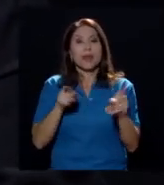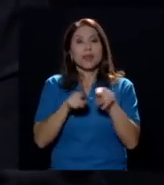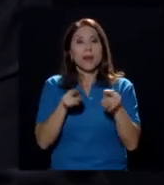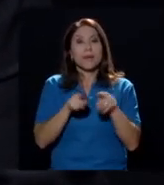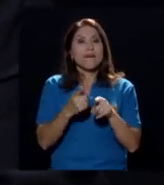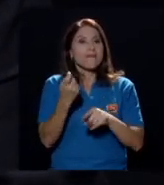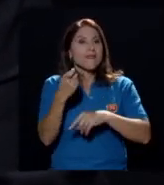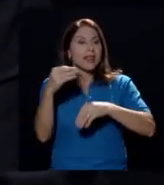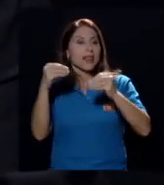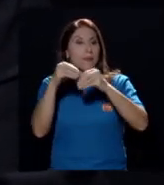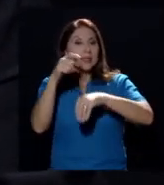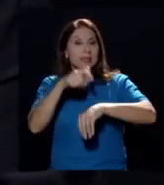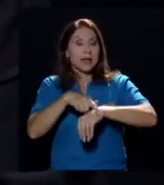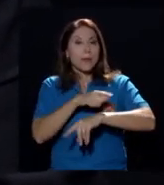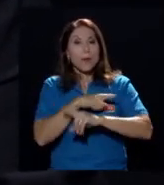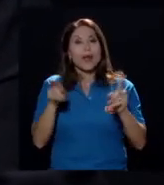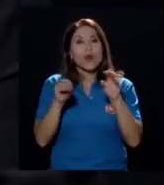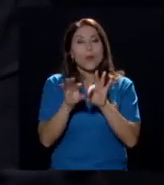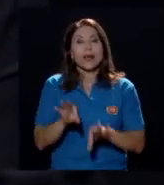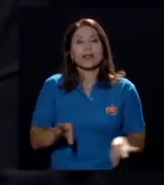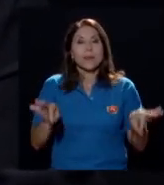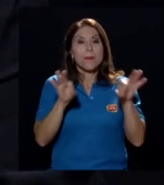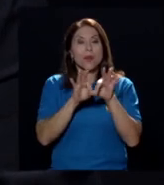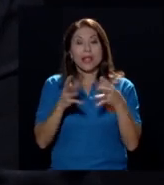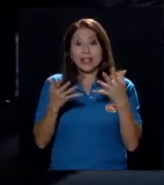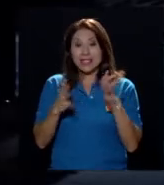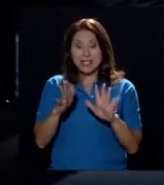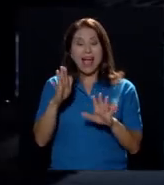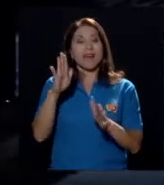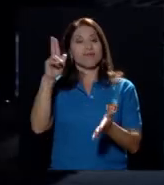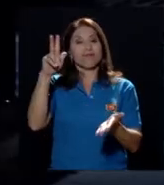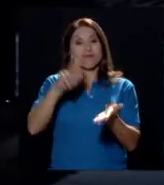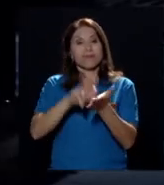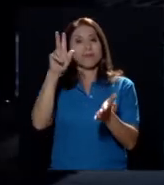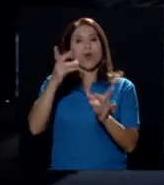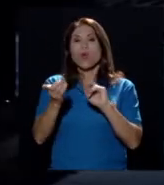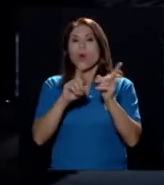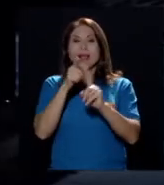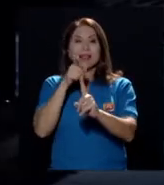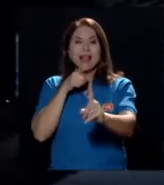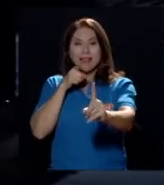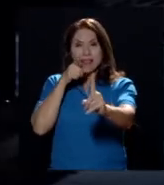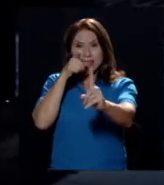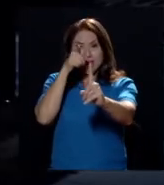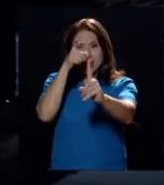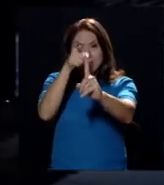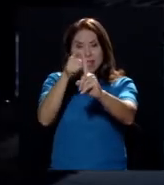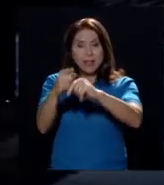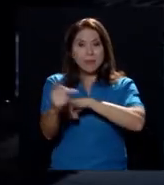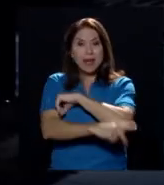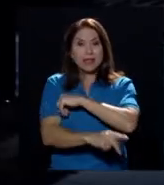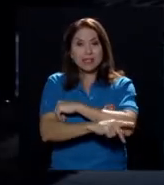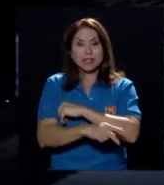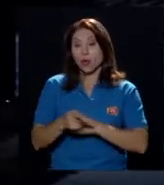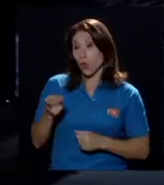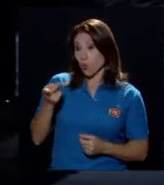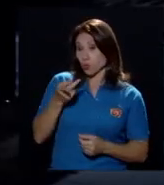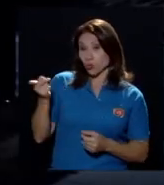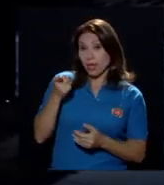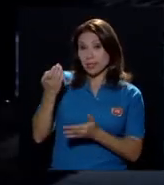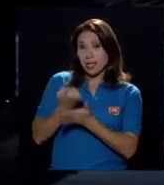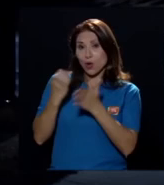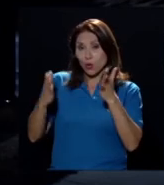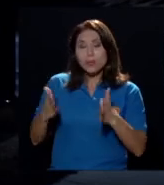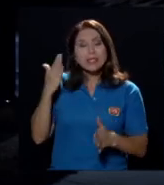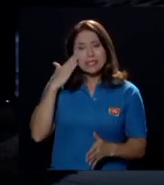lo más importante es que la dirección del país se ratificó. Y esto ha permitido, como ustedes los economistas saben, hasta hay